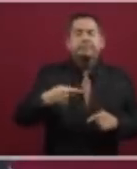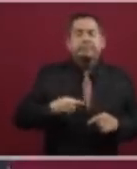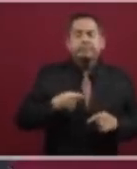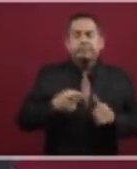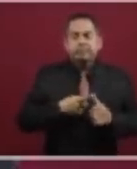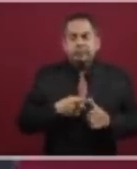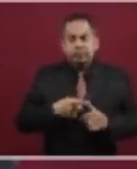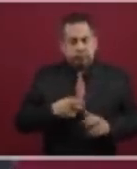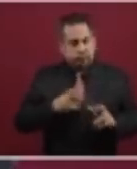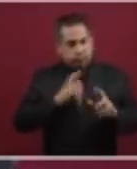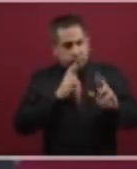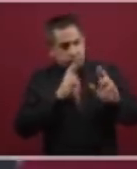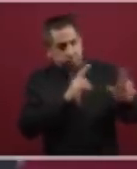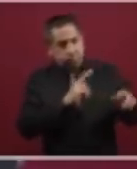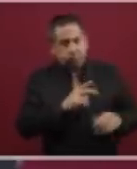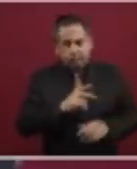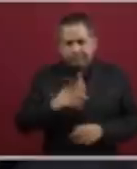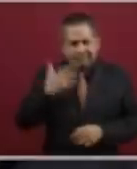¿le contestamos?